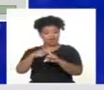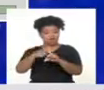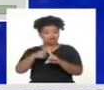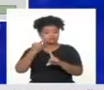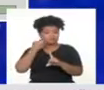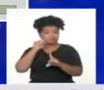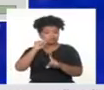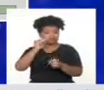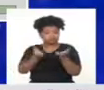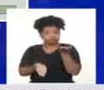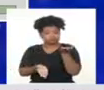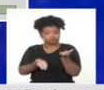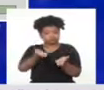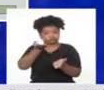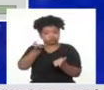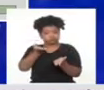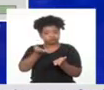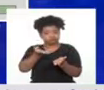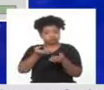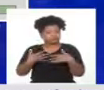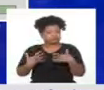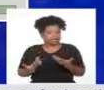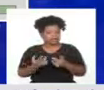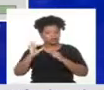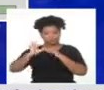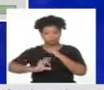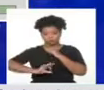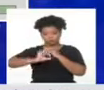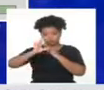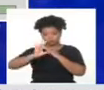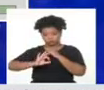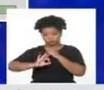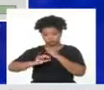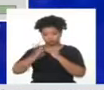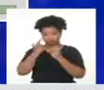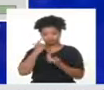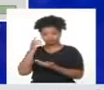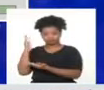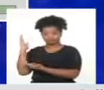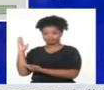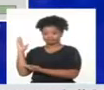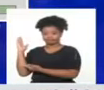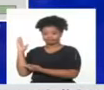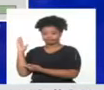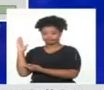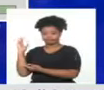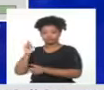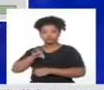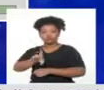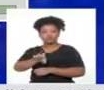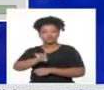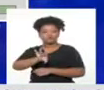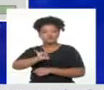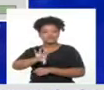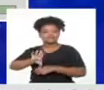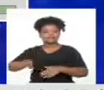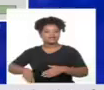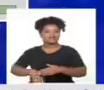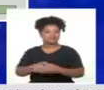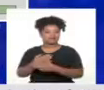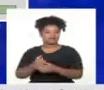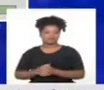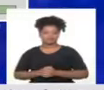incidencia de casos confirmados por 100.000 habitantes en los últimos 15 días, a